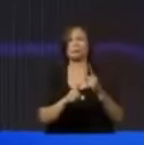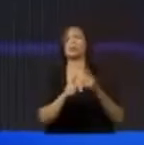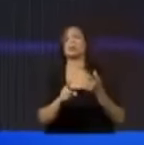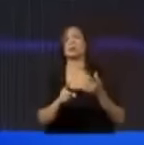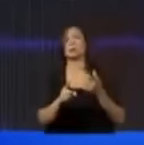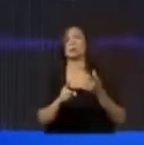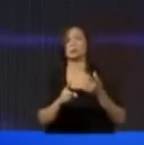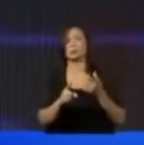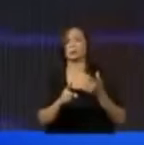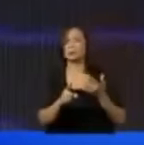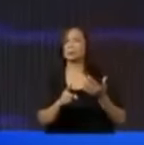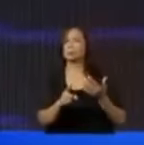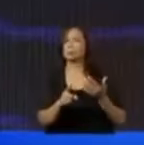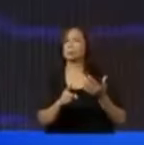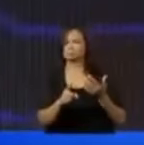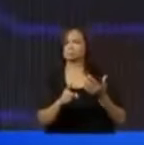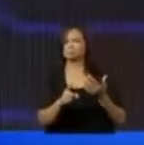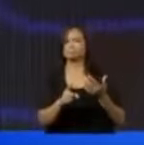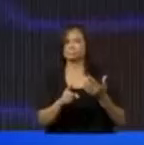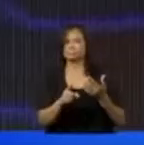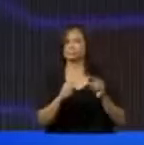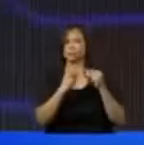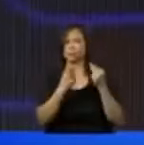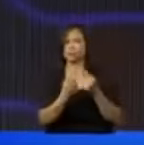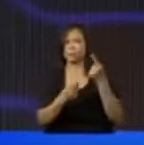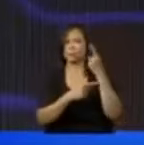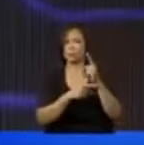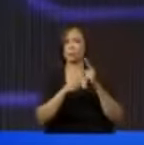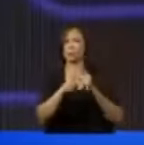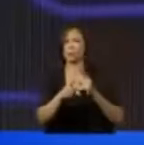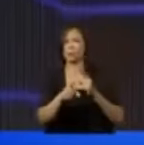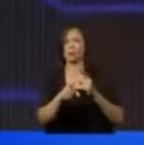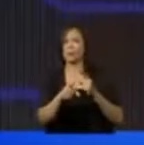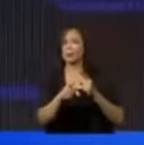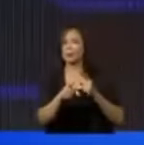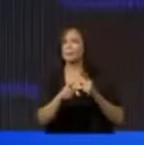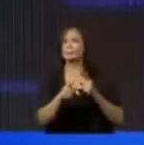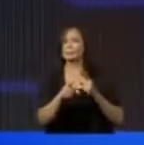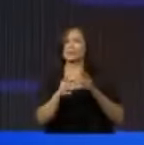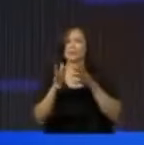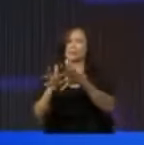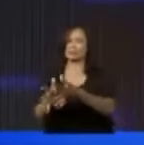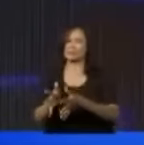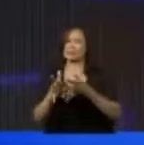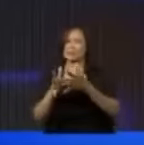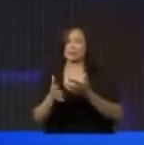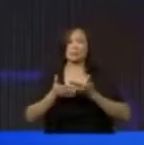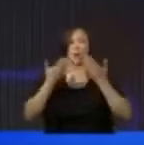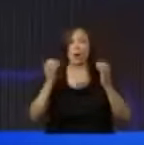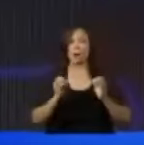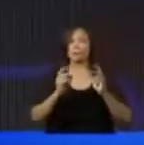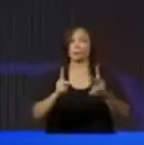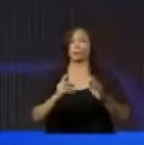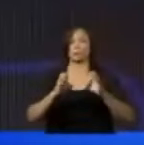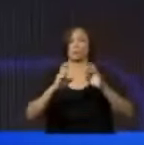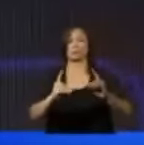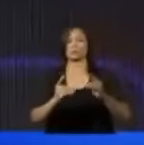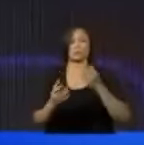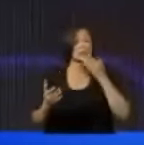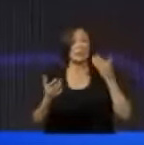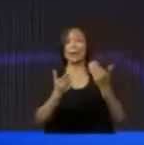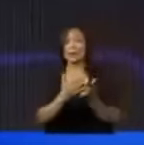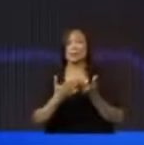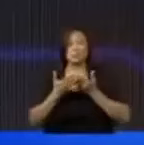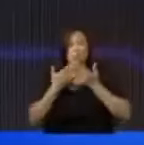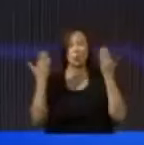realidad dominicana. Es ese segmento que se ha quedado rezagado, que no tiene oportunidades para una educación de